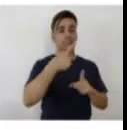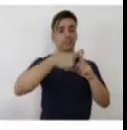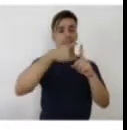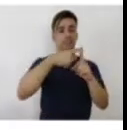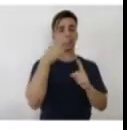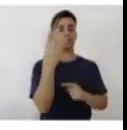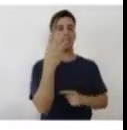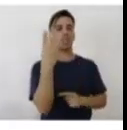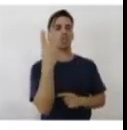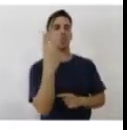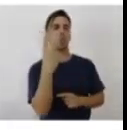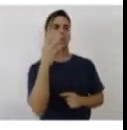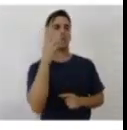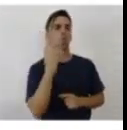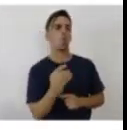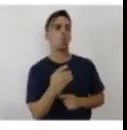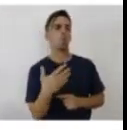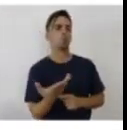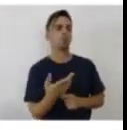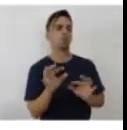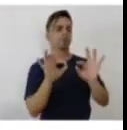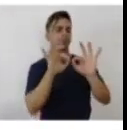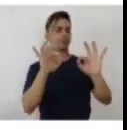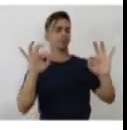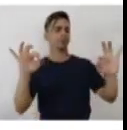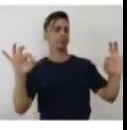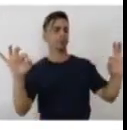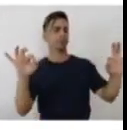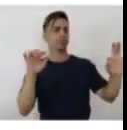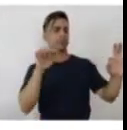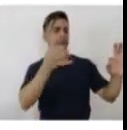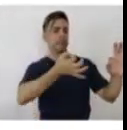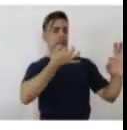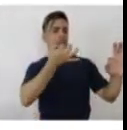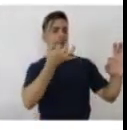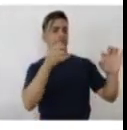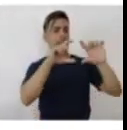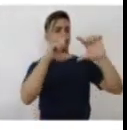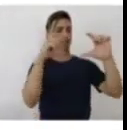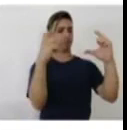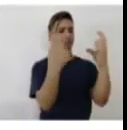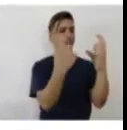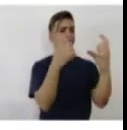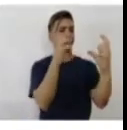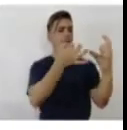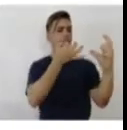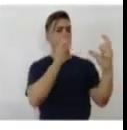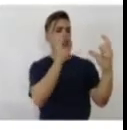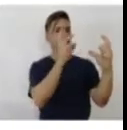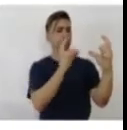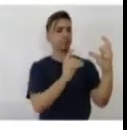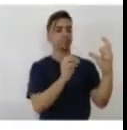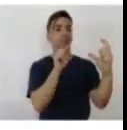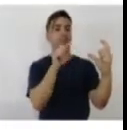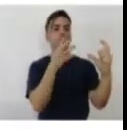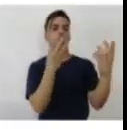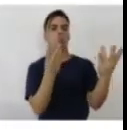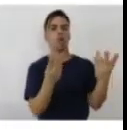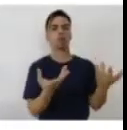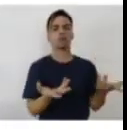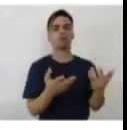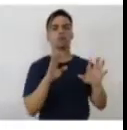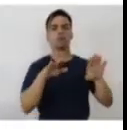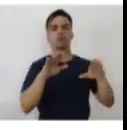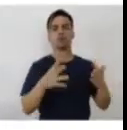está quedando que efectivamente la etiqueta para expresar los grados Fahrenheit en que se puede almacenar